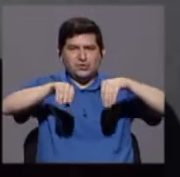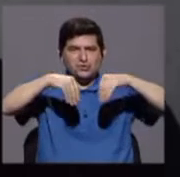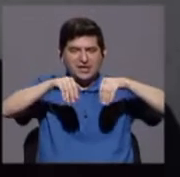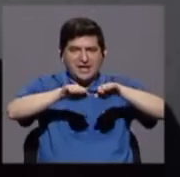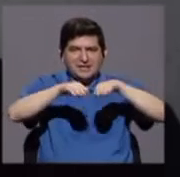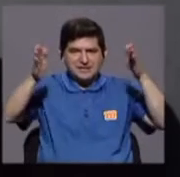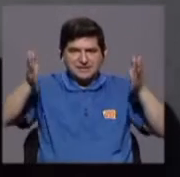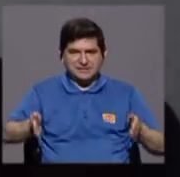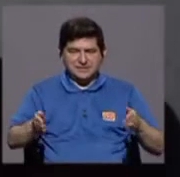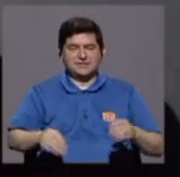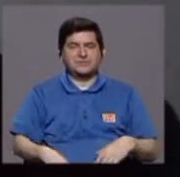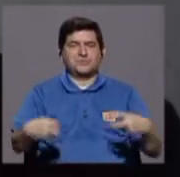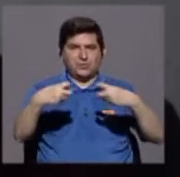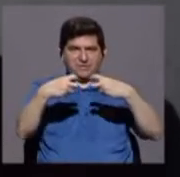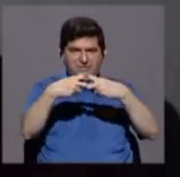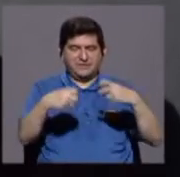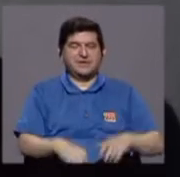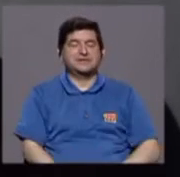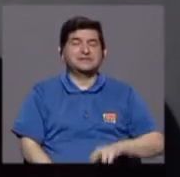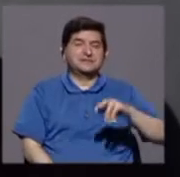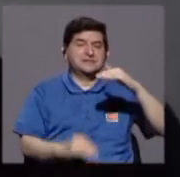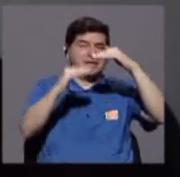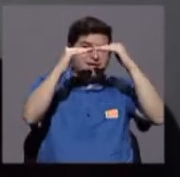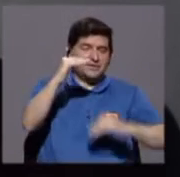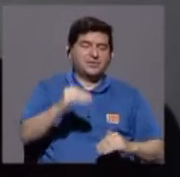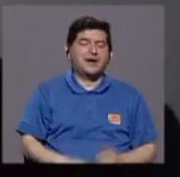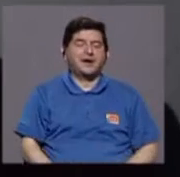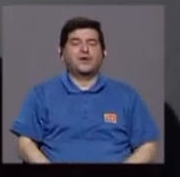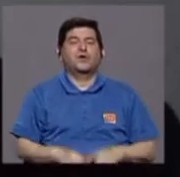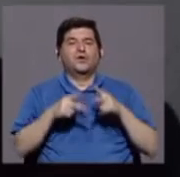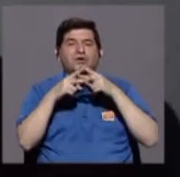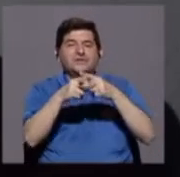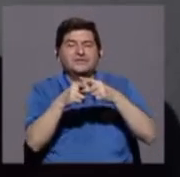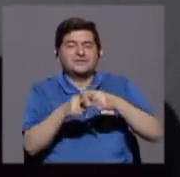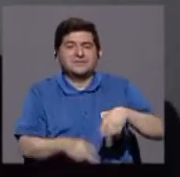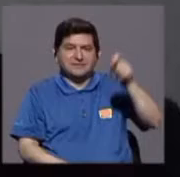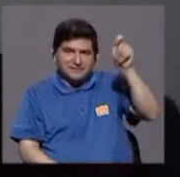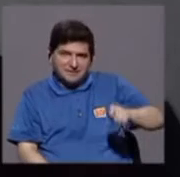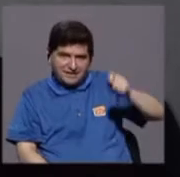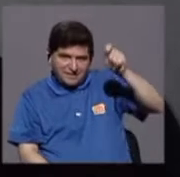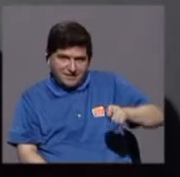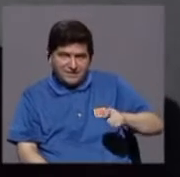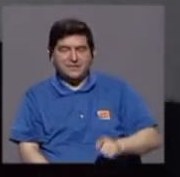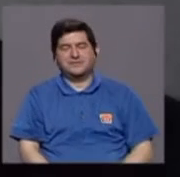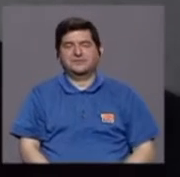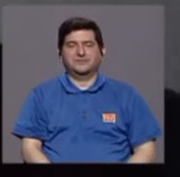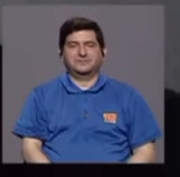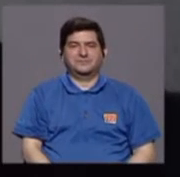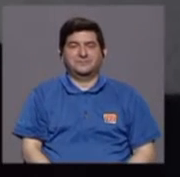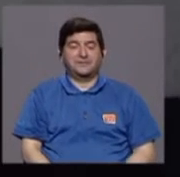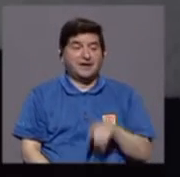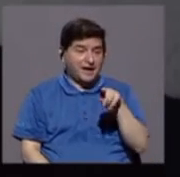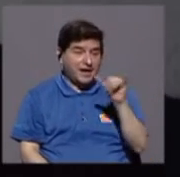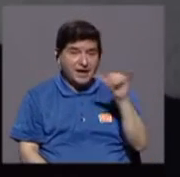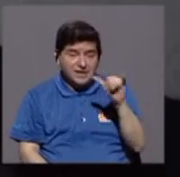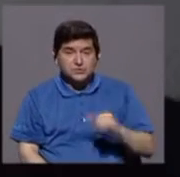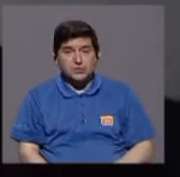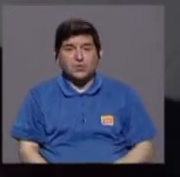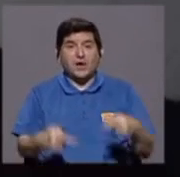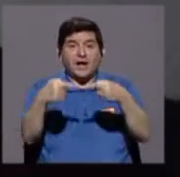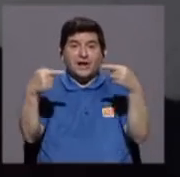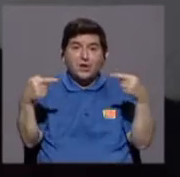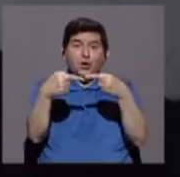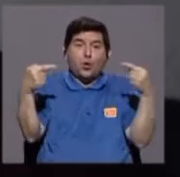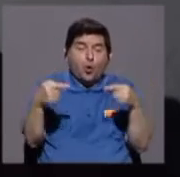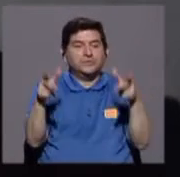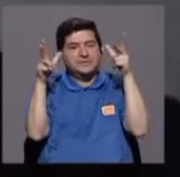y muy abajo, mucho más después, viene el crédito de tarjetas de crédito. De manera que entonces esto también contradice